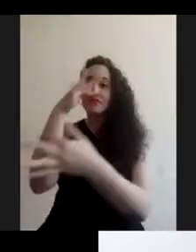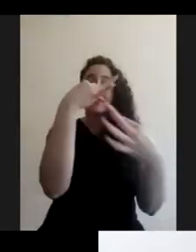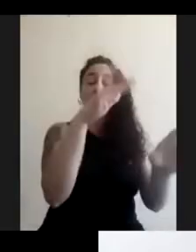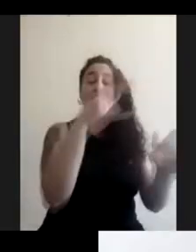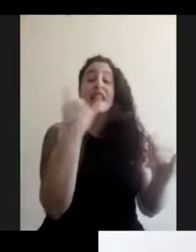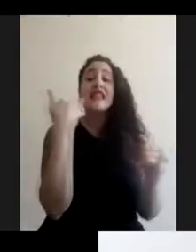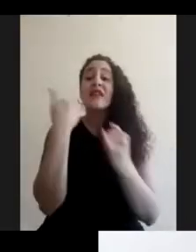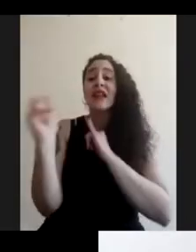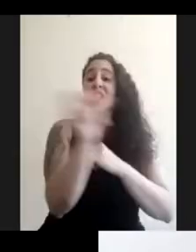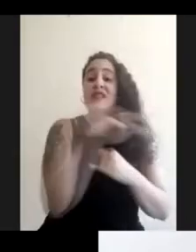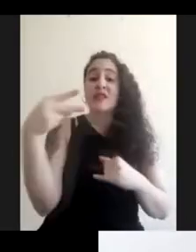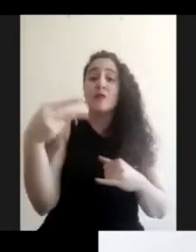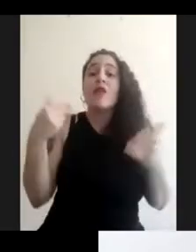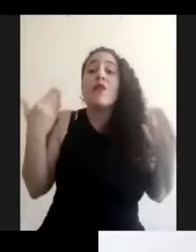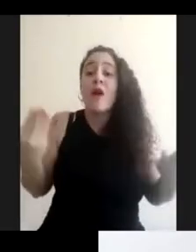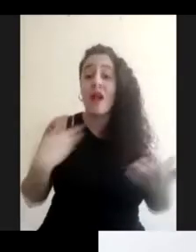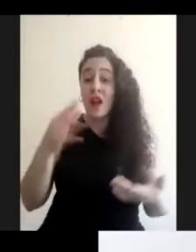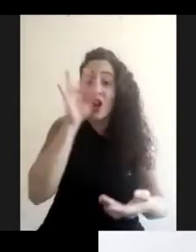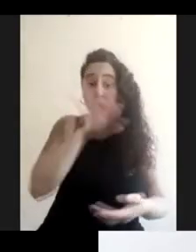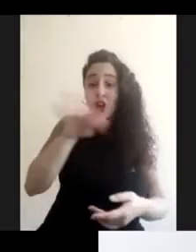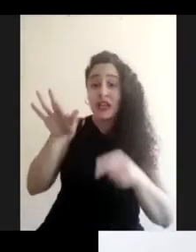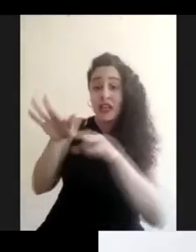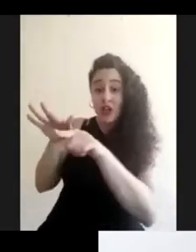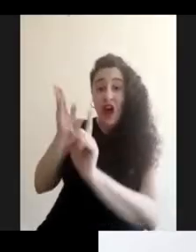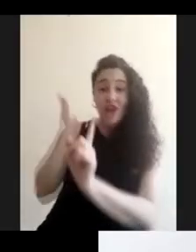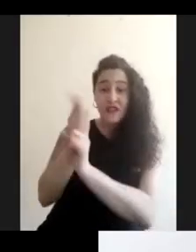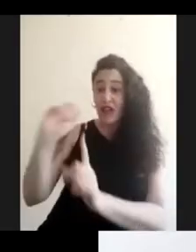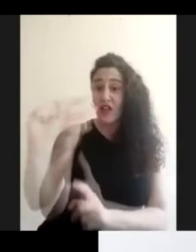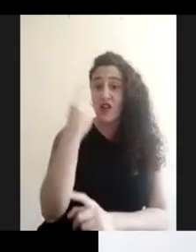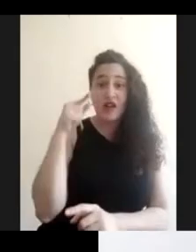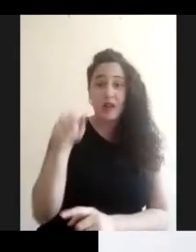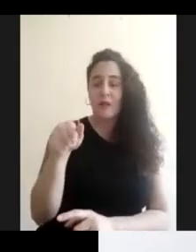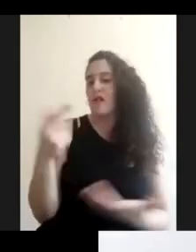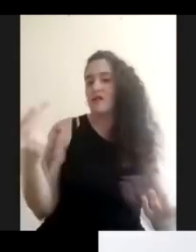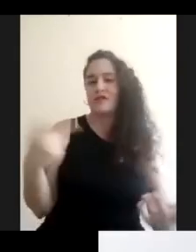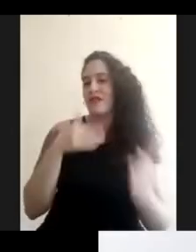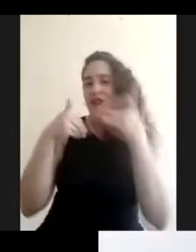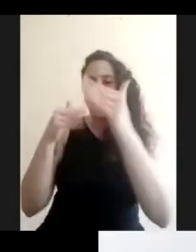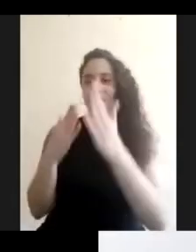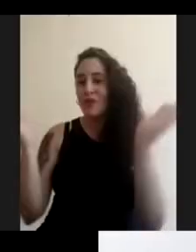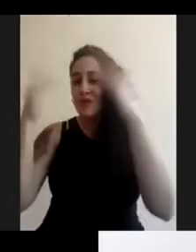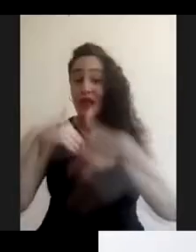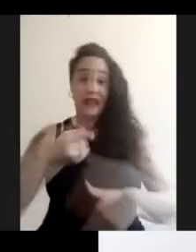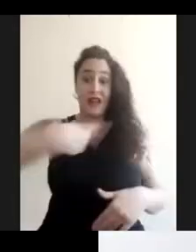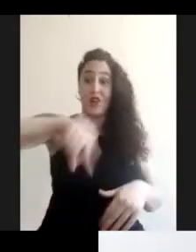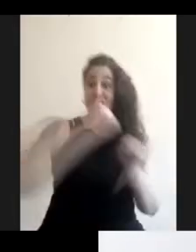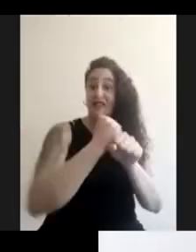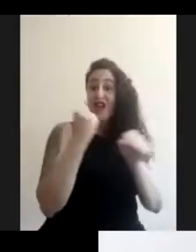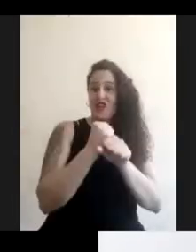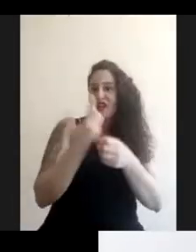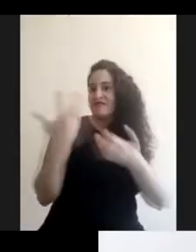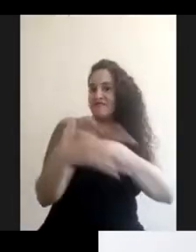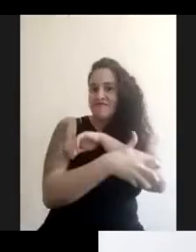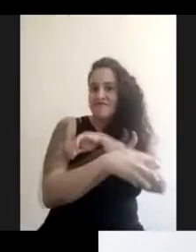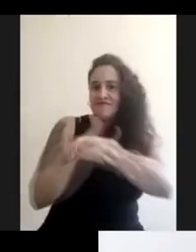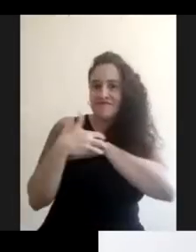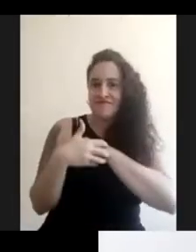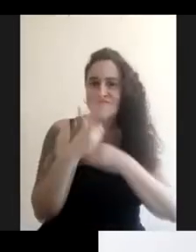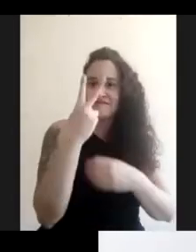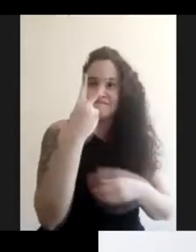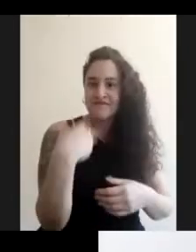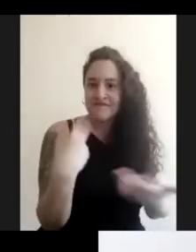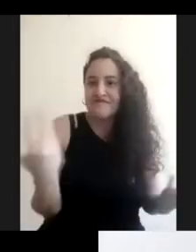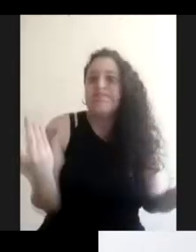más perjudicados, desatendidos. Y nosotros en situación extrema de pobreza. Y es una situación muy complicada. Que si